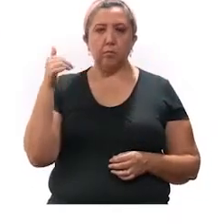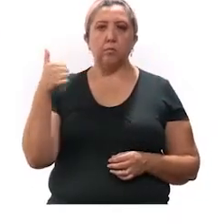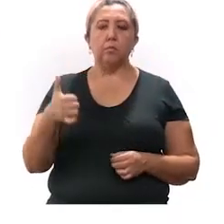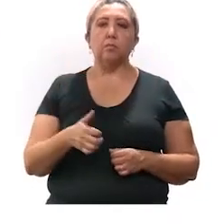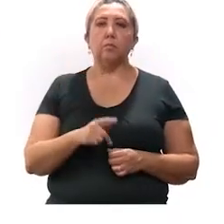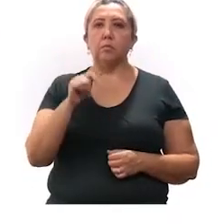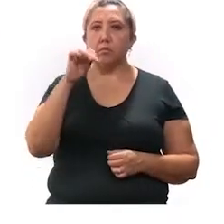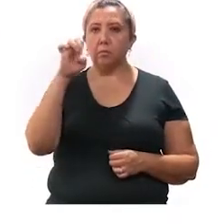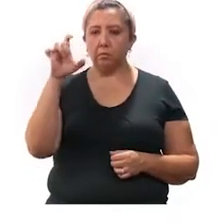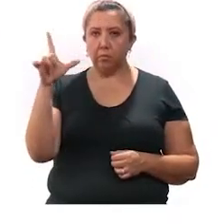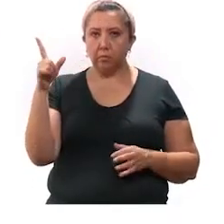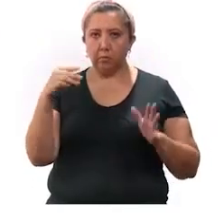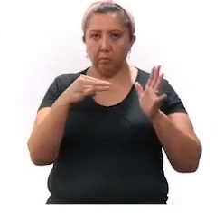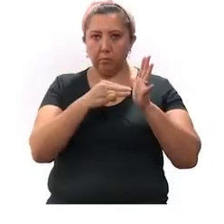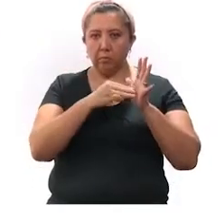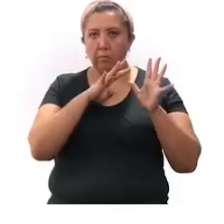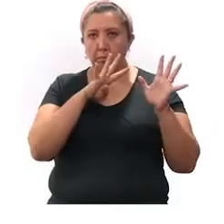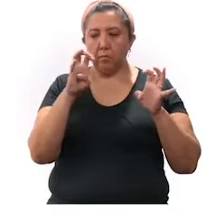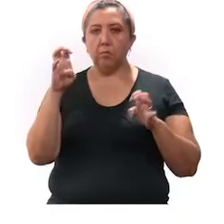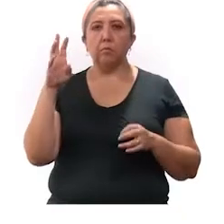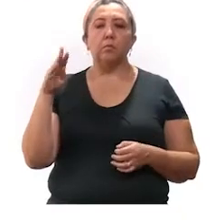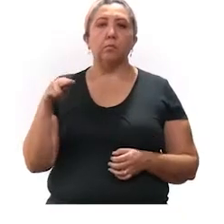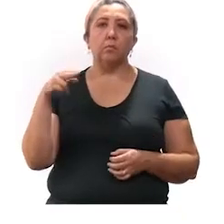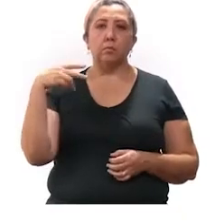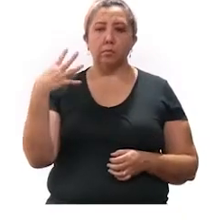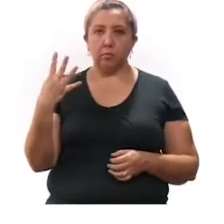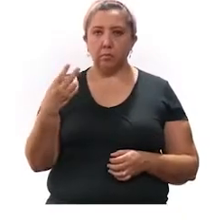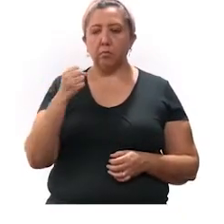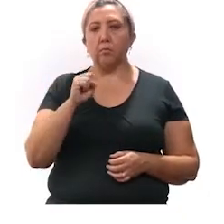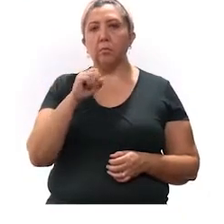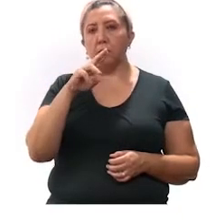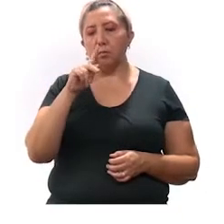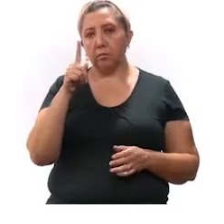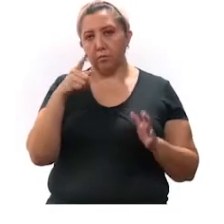2.446, Ticul, 1.984, Junugma,